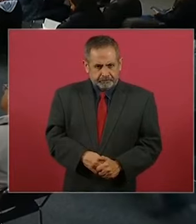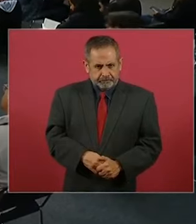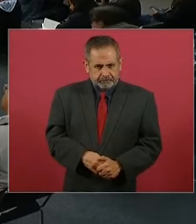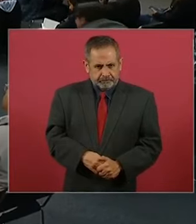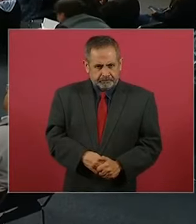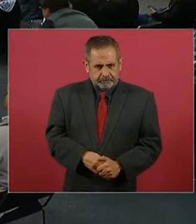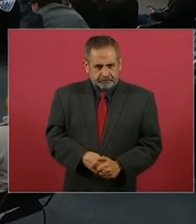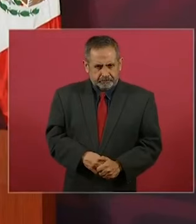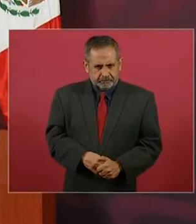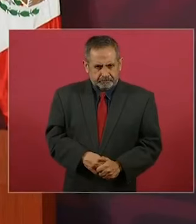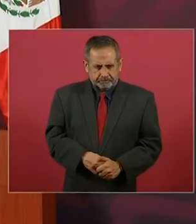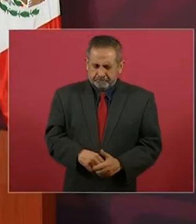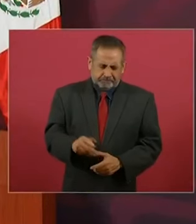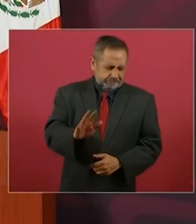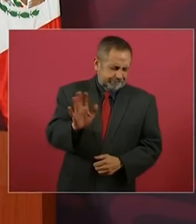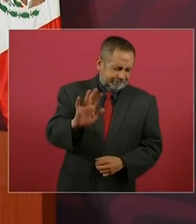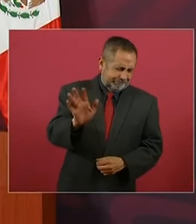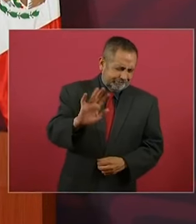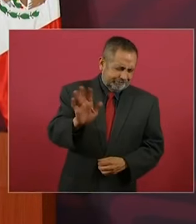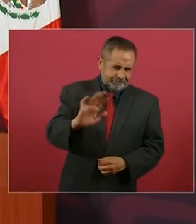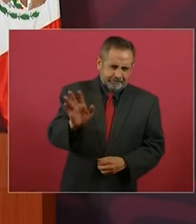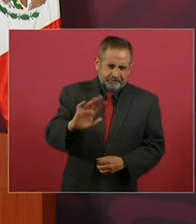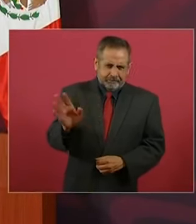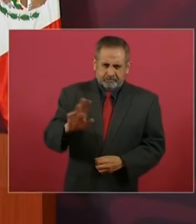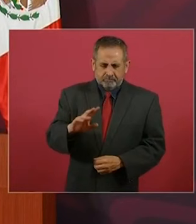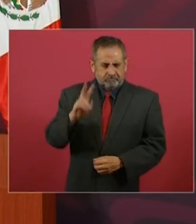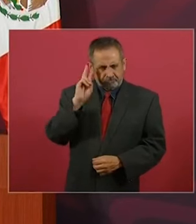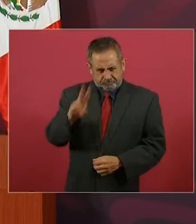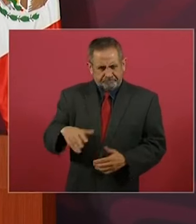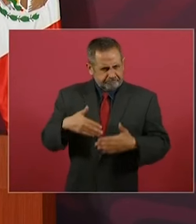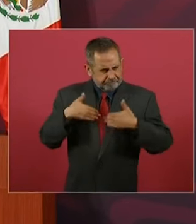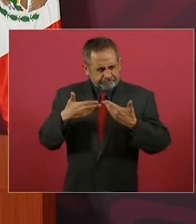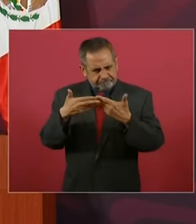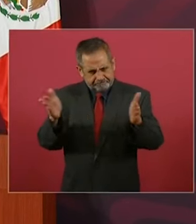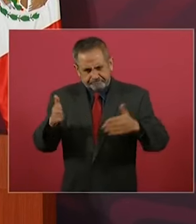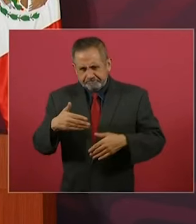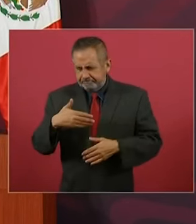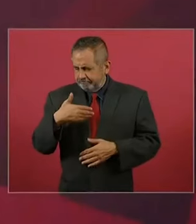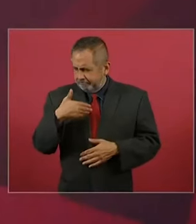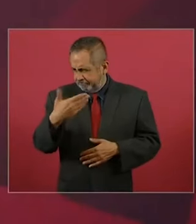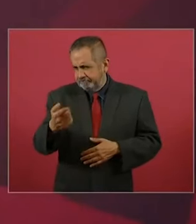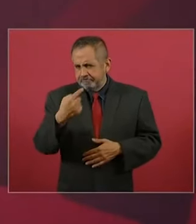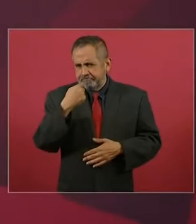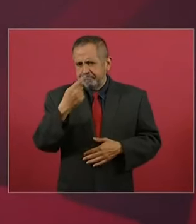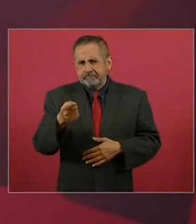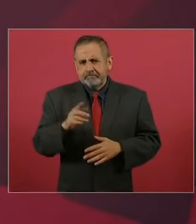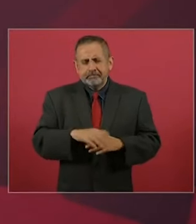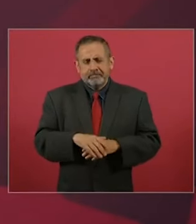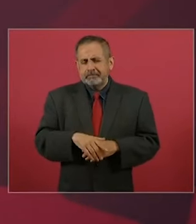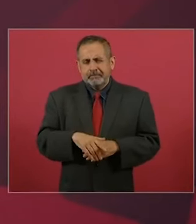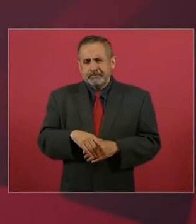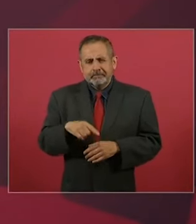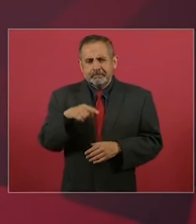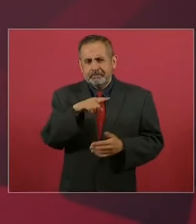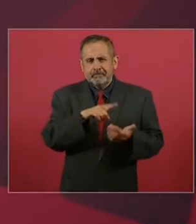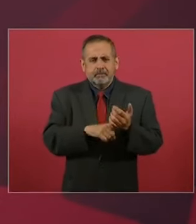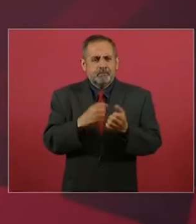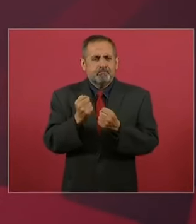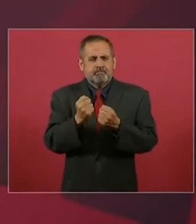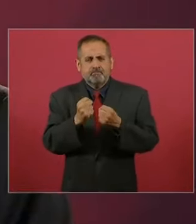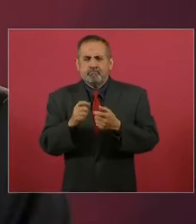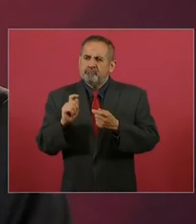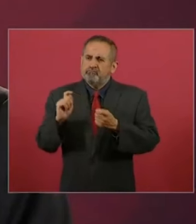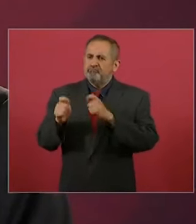No. Otra de las interrogantes es el efecto que puedan tener las campañas en su contra desde el oficialismo o los dichos del